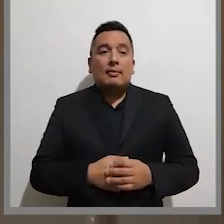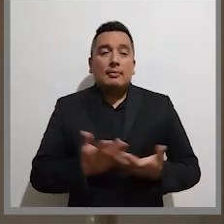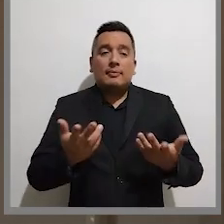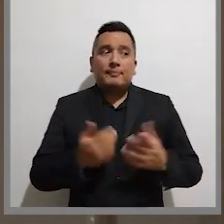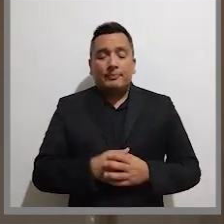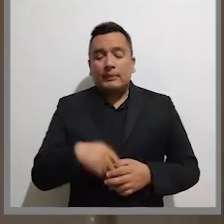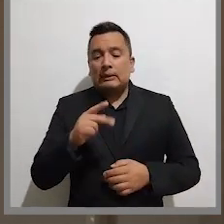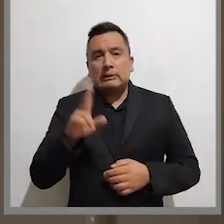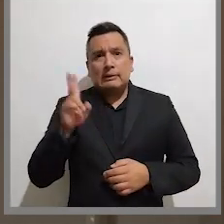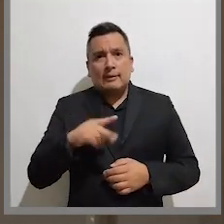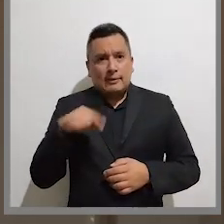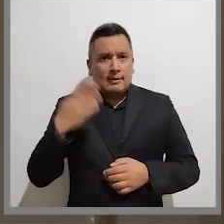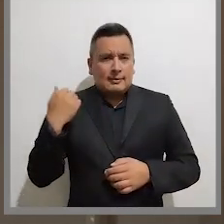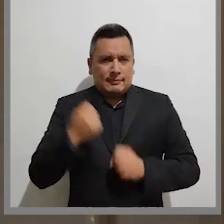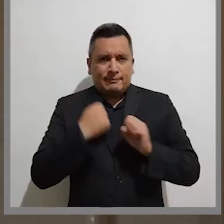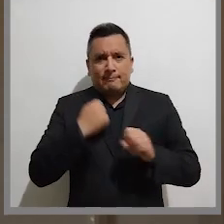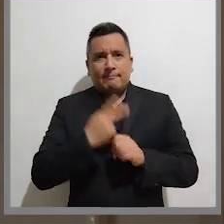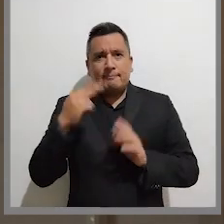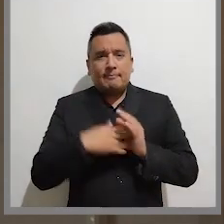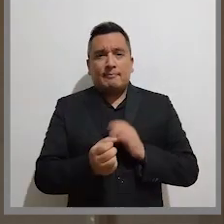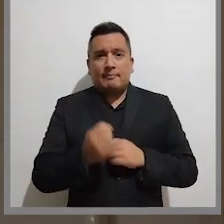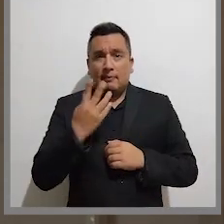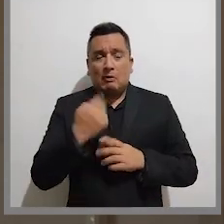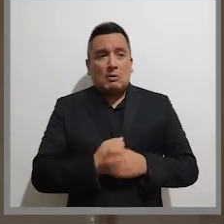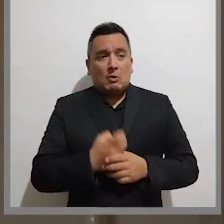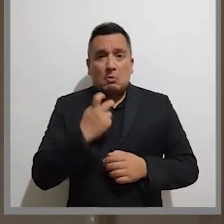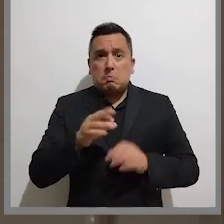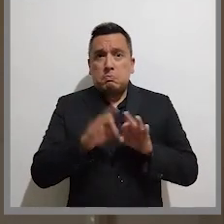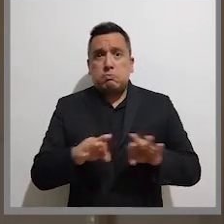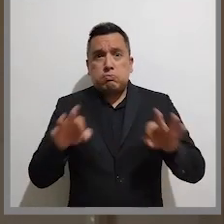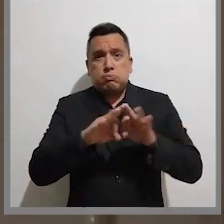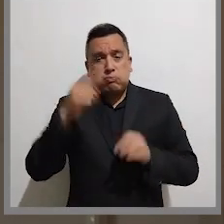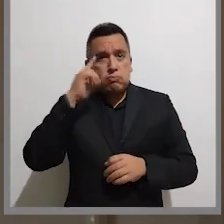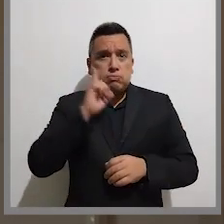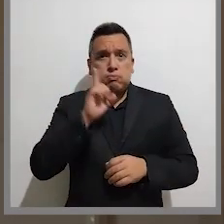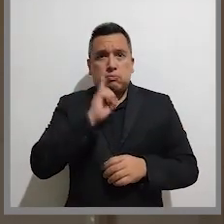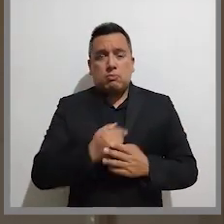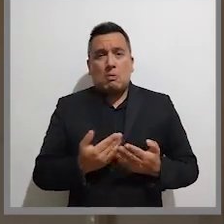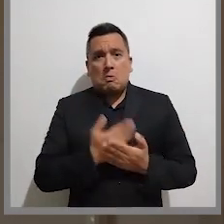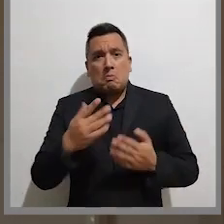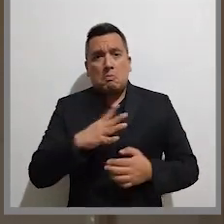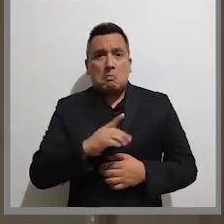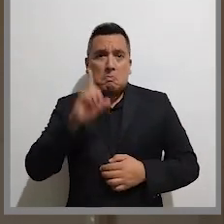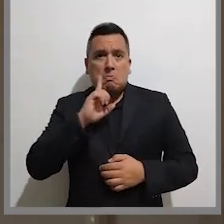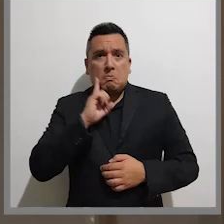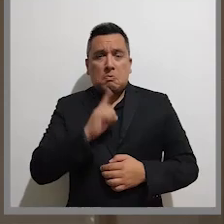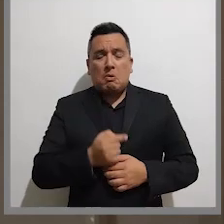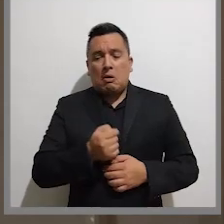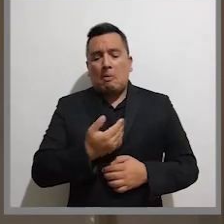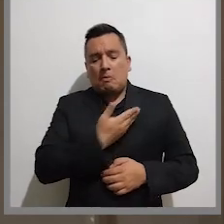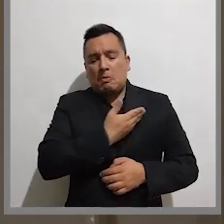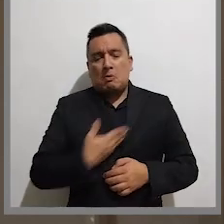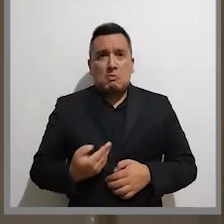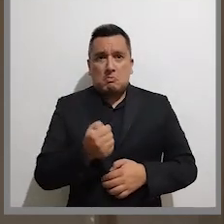Vale decir que, bueno, pues 2024 fue un año muy representativo para las mujeres. Tenemos la primera mujer presidenta